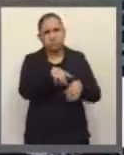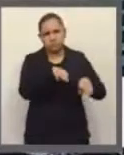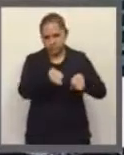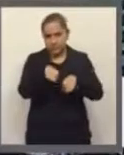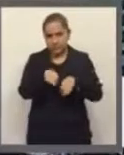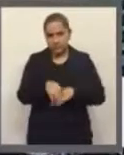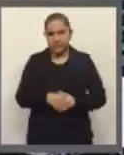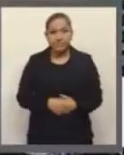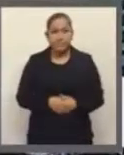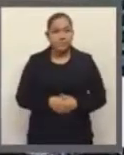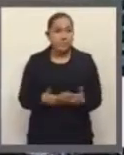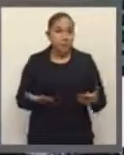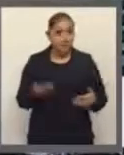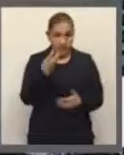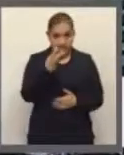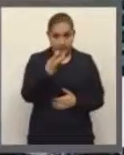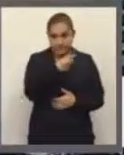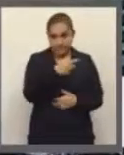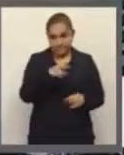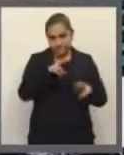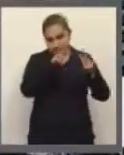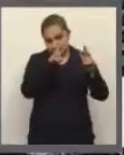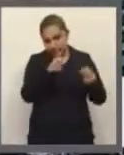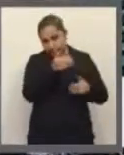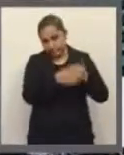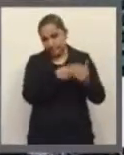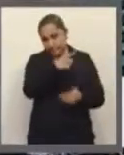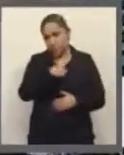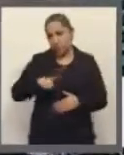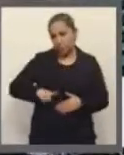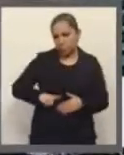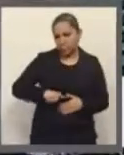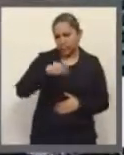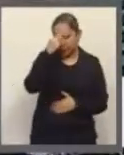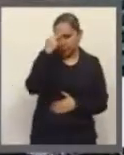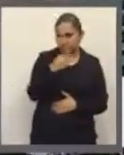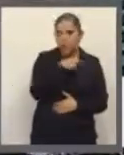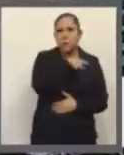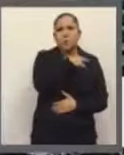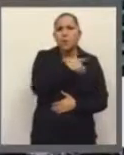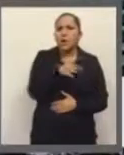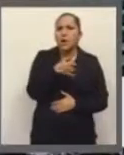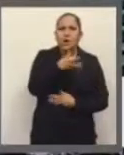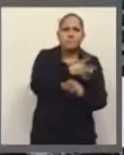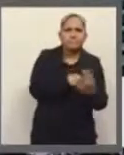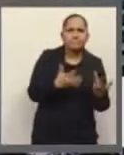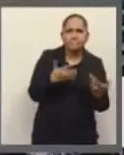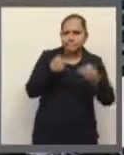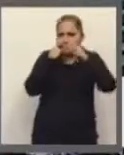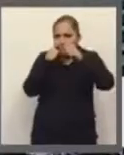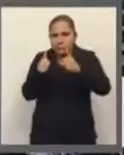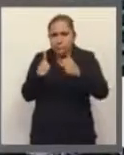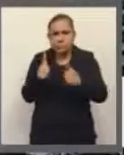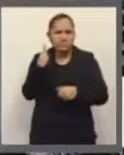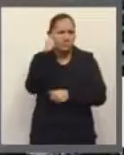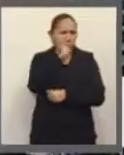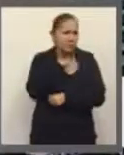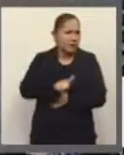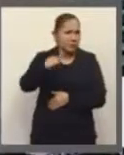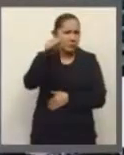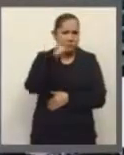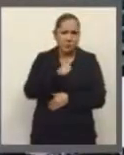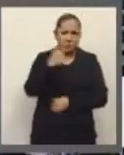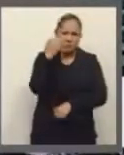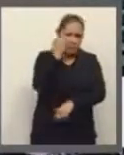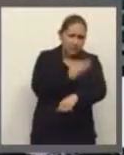Ante este fenómeno, la respuesta del gobierno mexicano siempre ha sido de manera tardía e insuficiente.